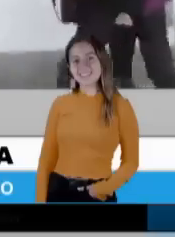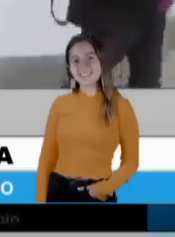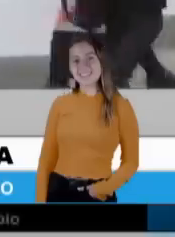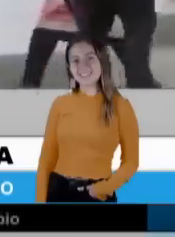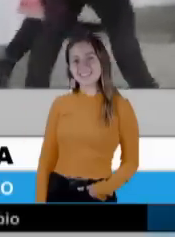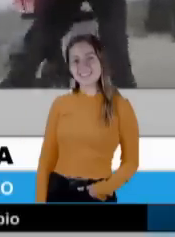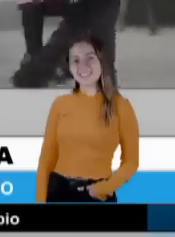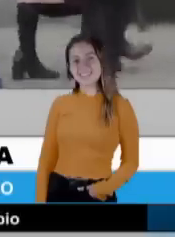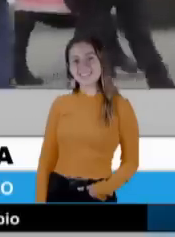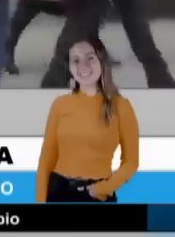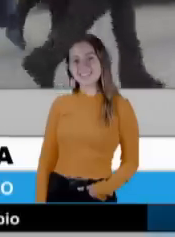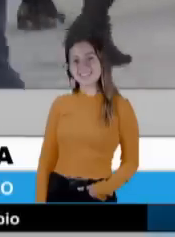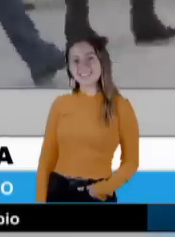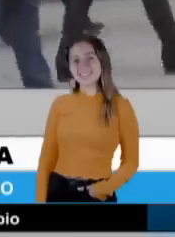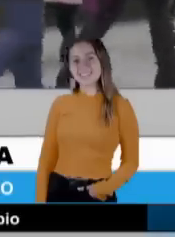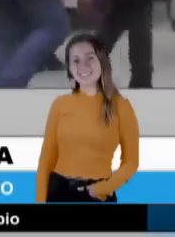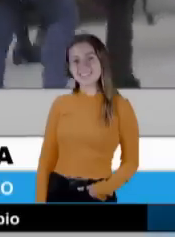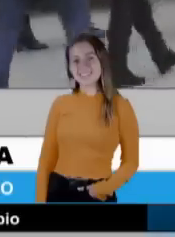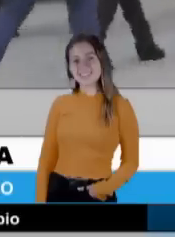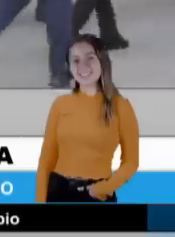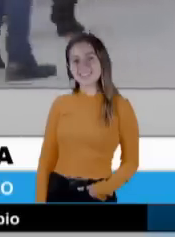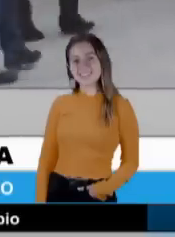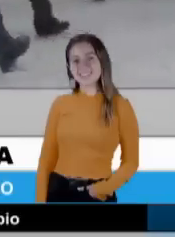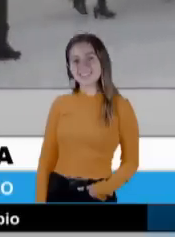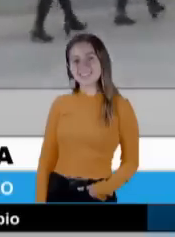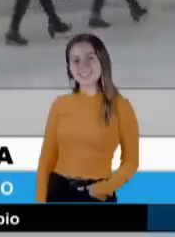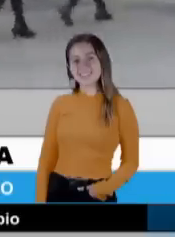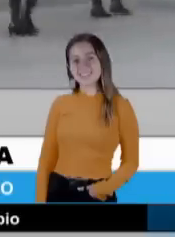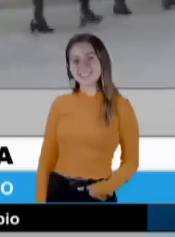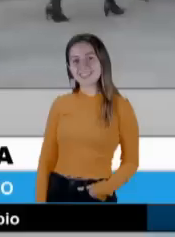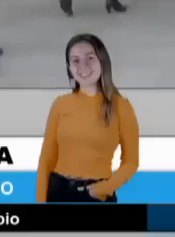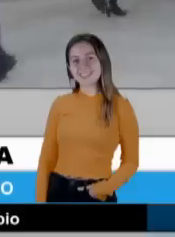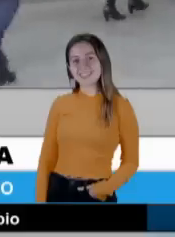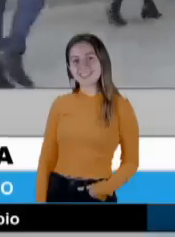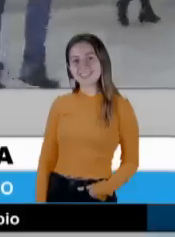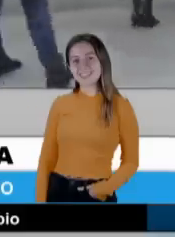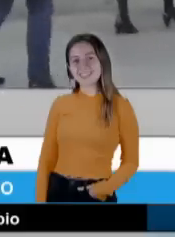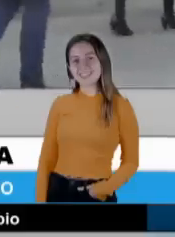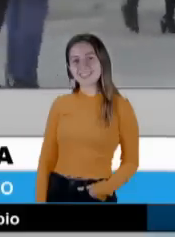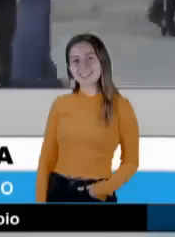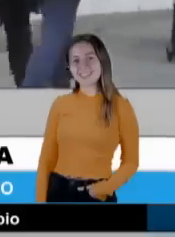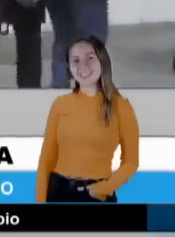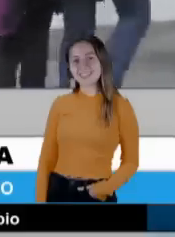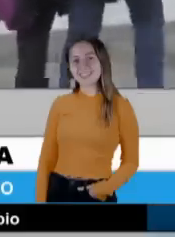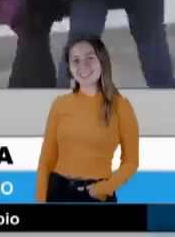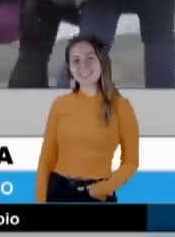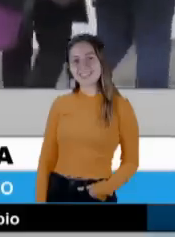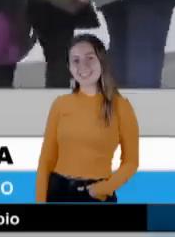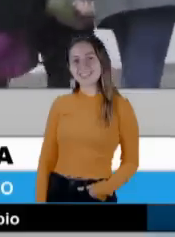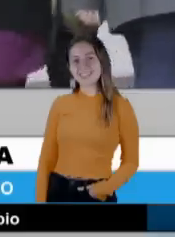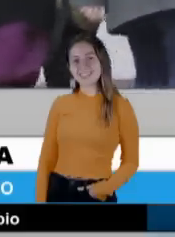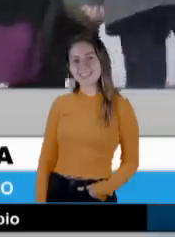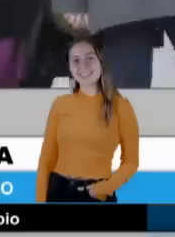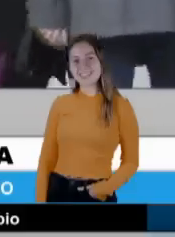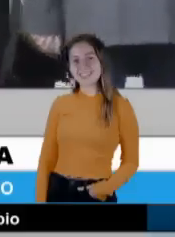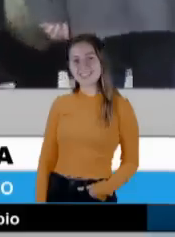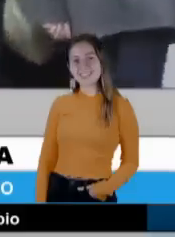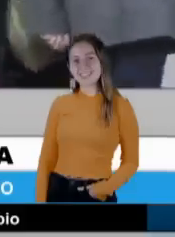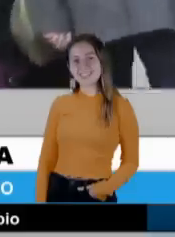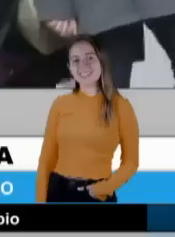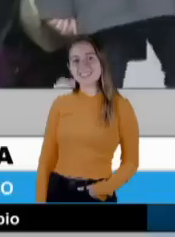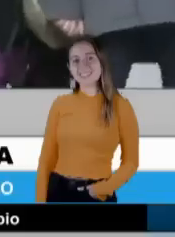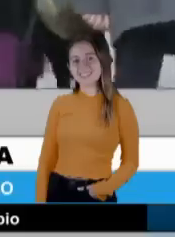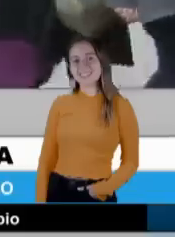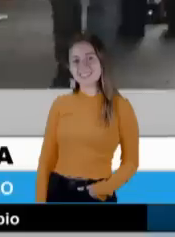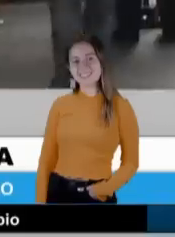hay otros, pero esos argumentos son extrañísimos porque están pensando en ellos y cómo sobrevivimos a este temporal. ¿Cómo llegaron a